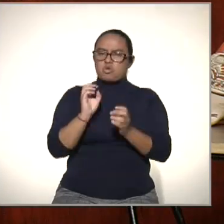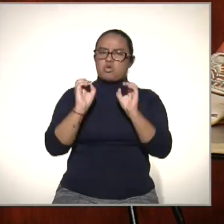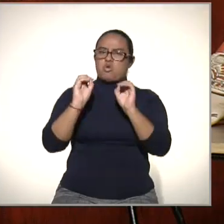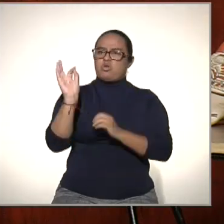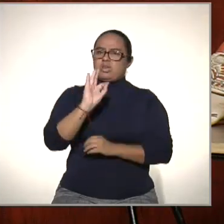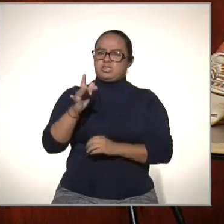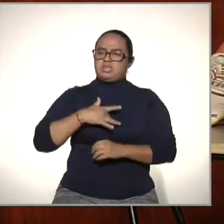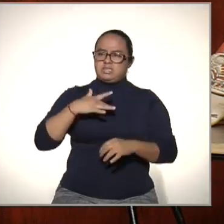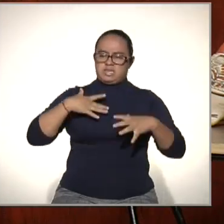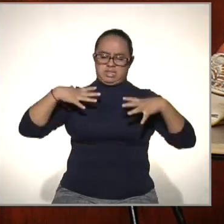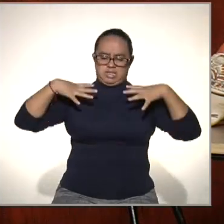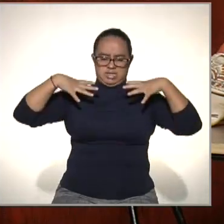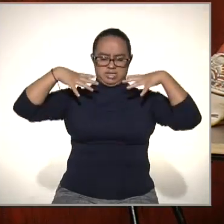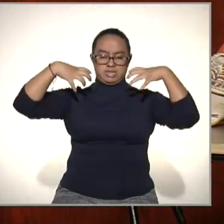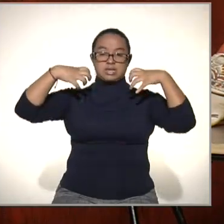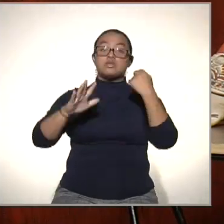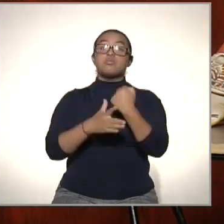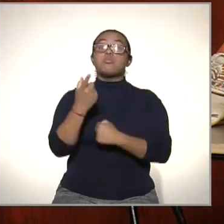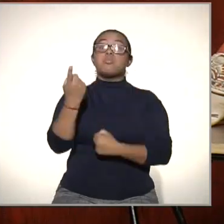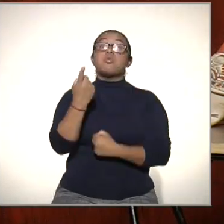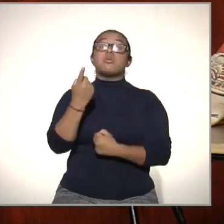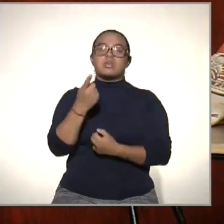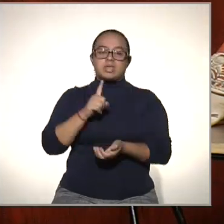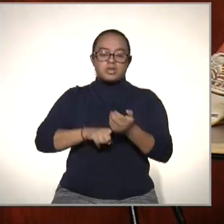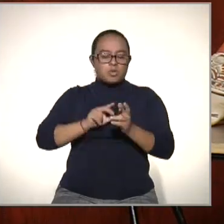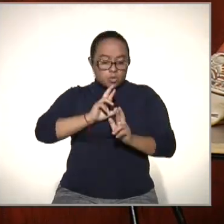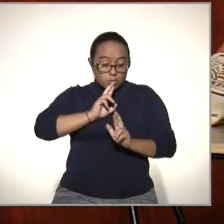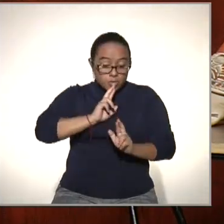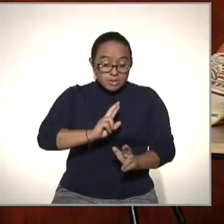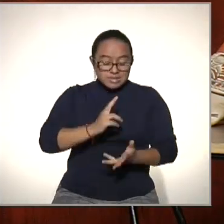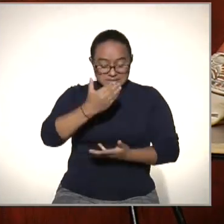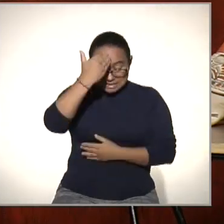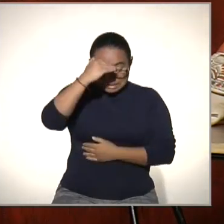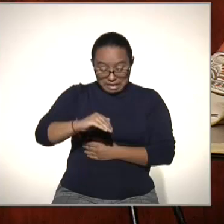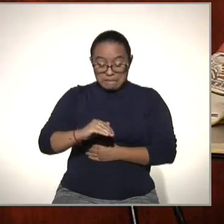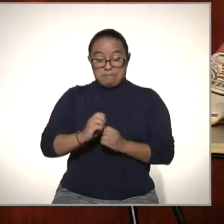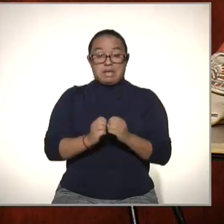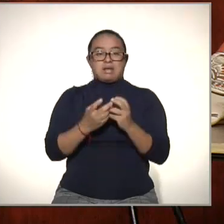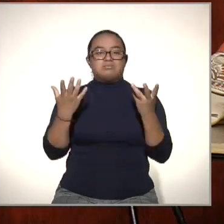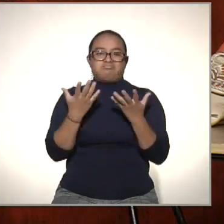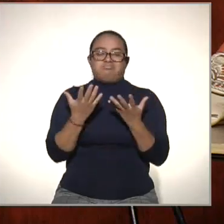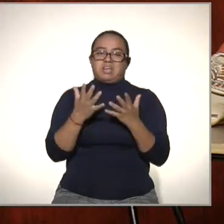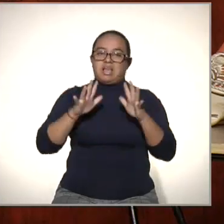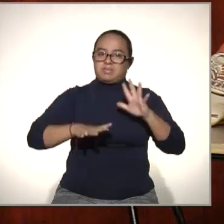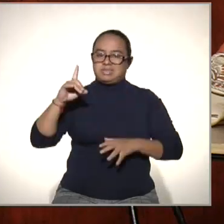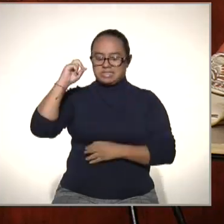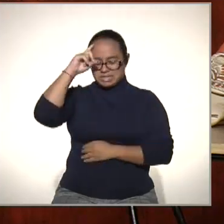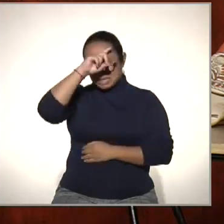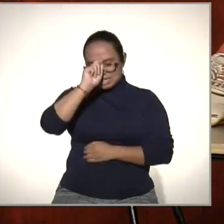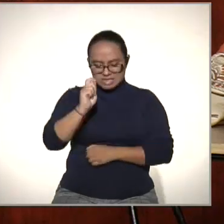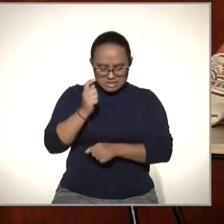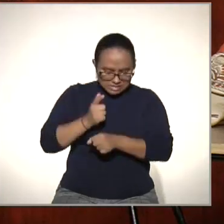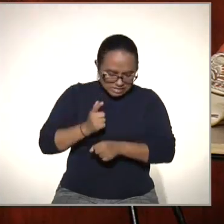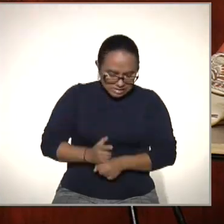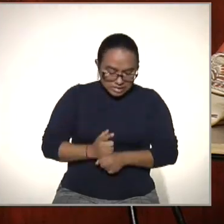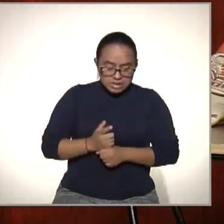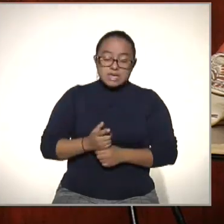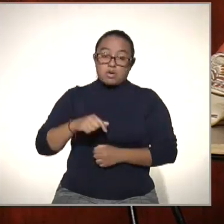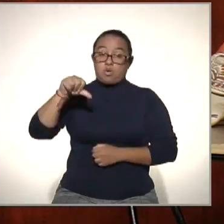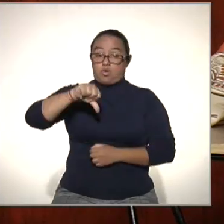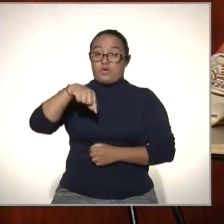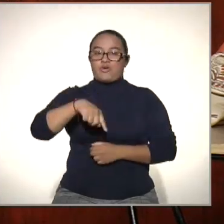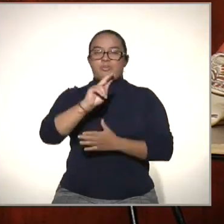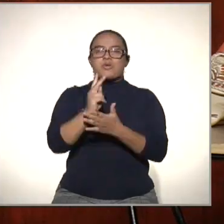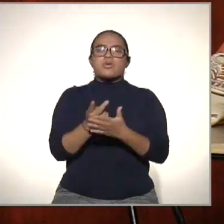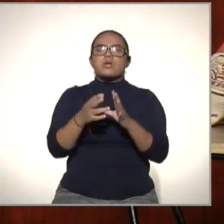estrés, porque a veces las respuestas a estas preguntas no las tenemos tan claras. En este programa vamos a hablar de cómo se desarrolla nuestra personalidad, y